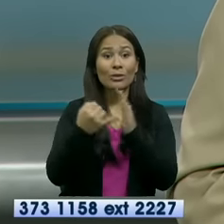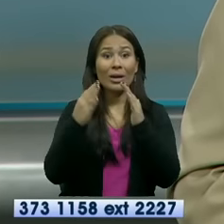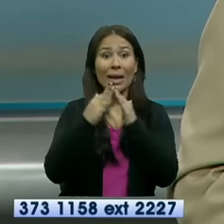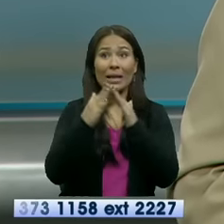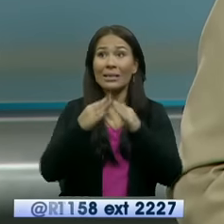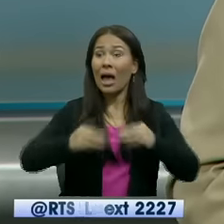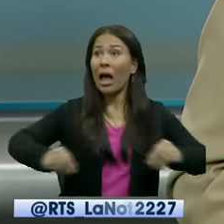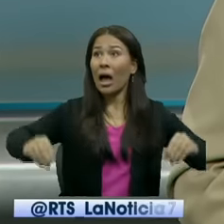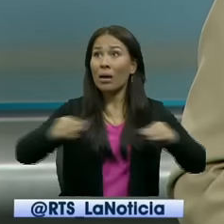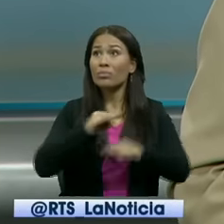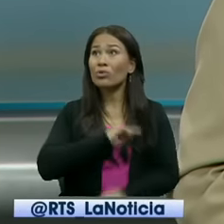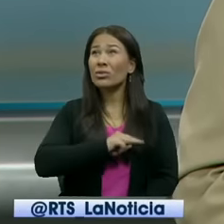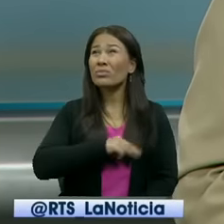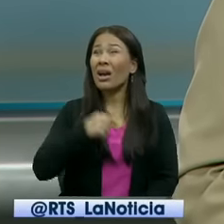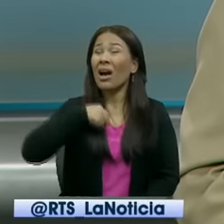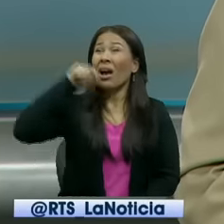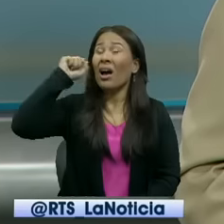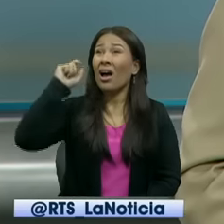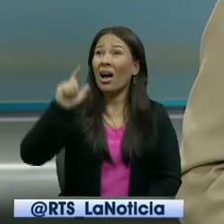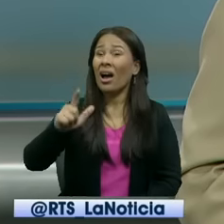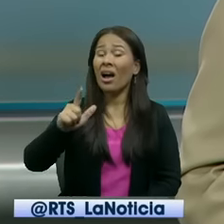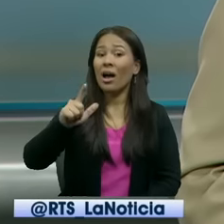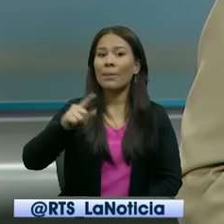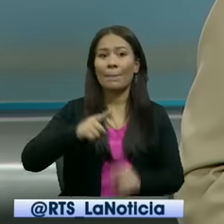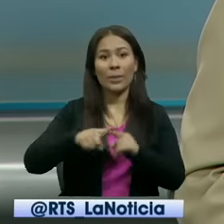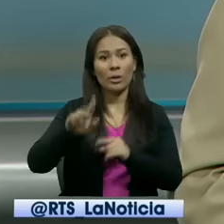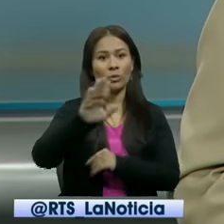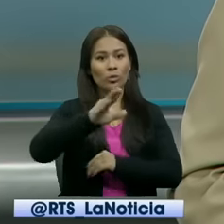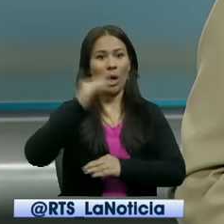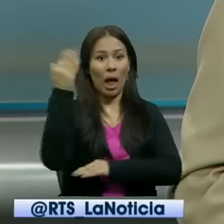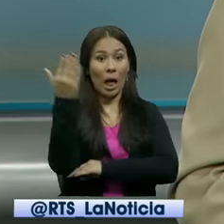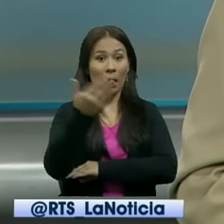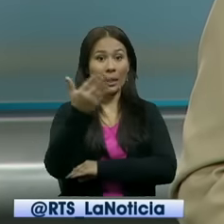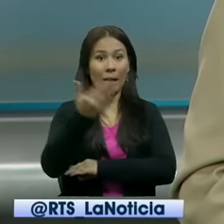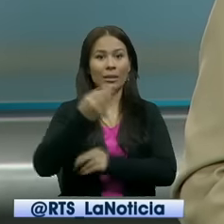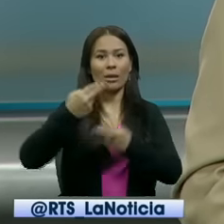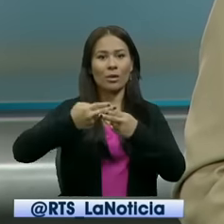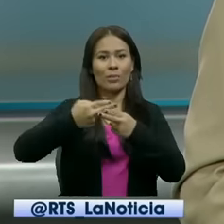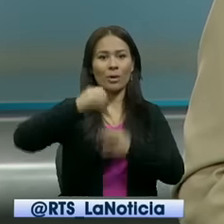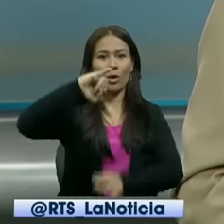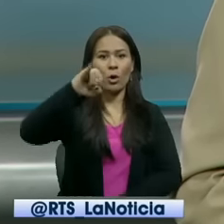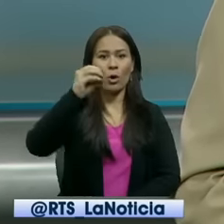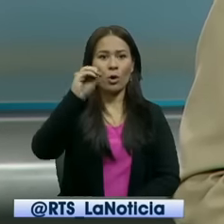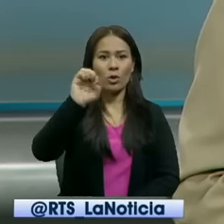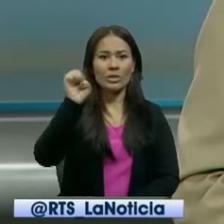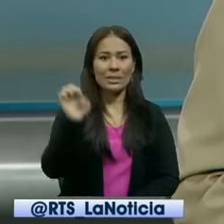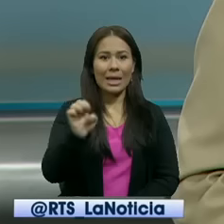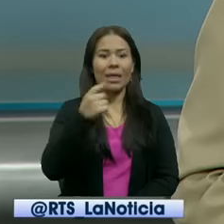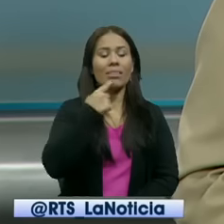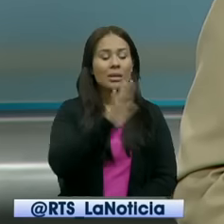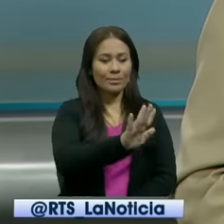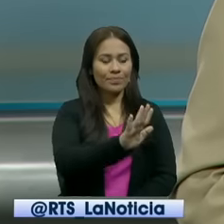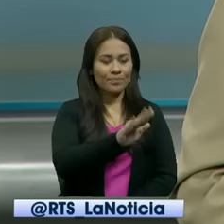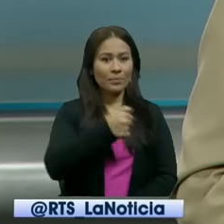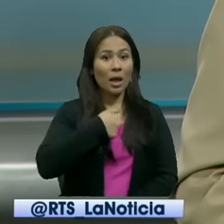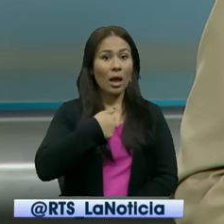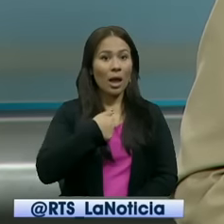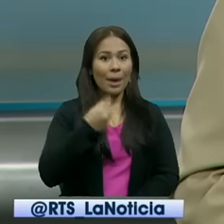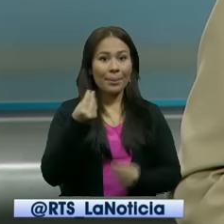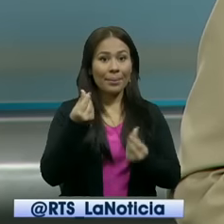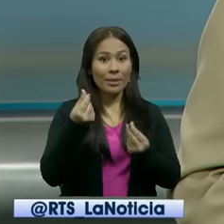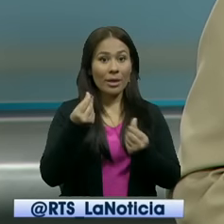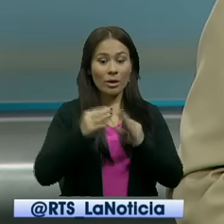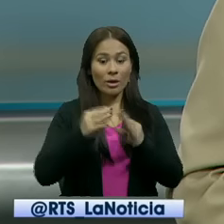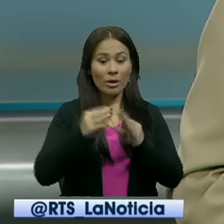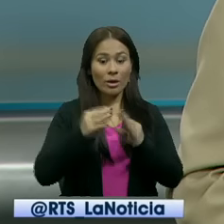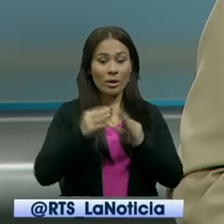prediales. Mientras tanto, el alcalde José Yunes explicó que esto se debe a una actualización del valor catastral que no se